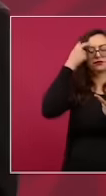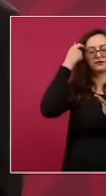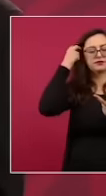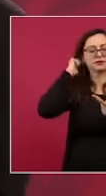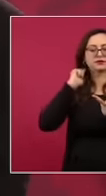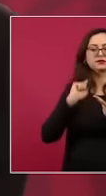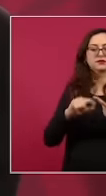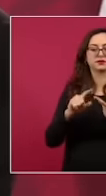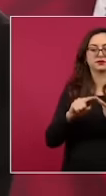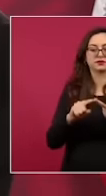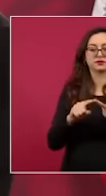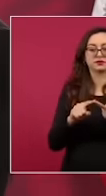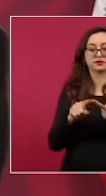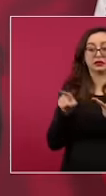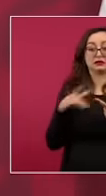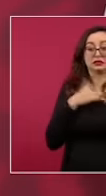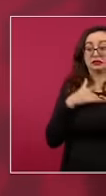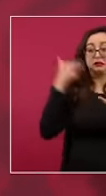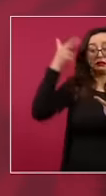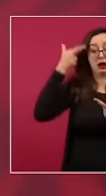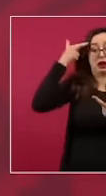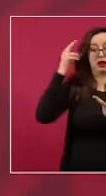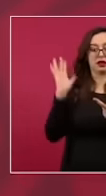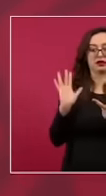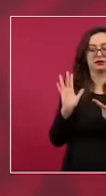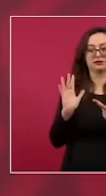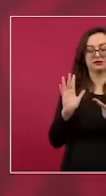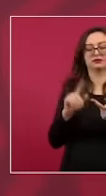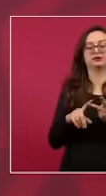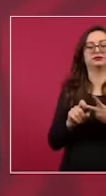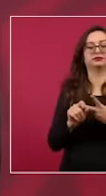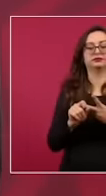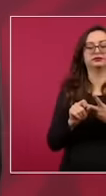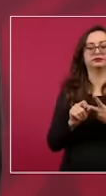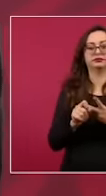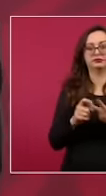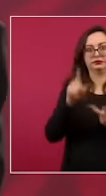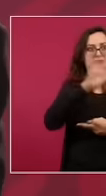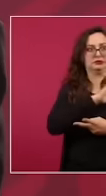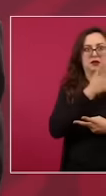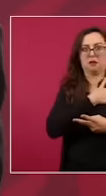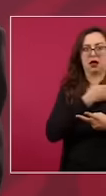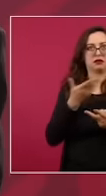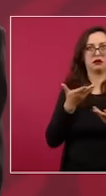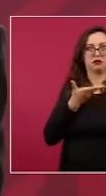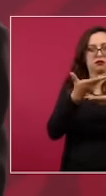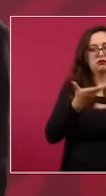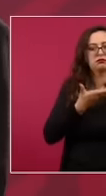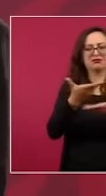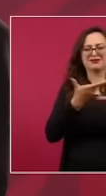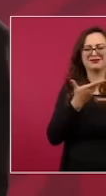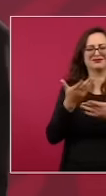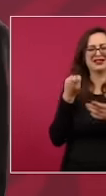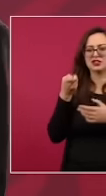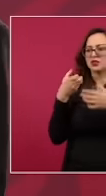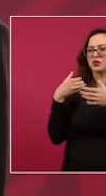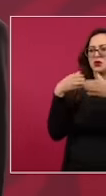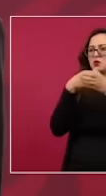de la realeza en España. Y así, estos